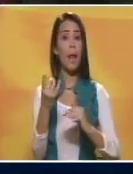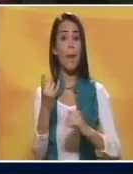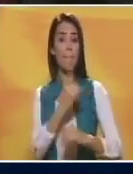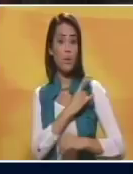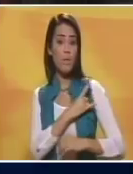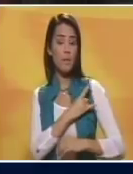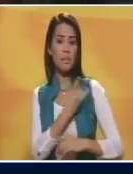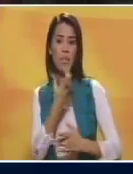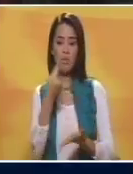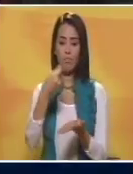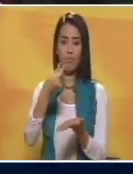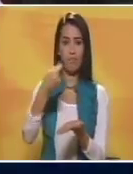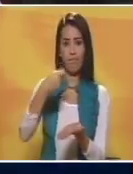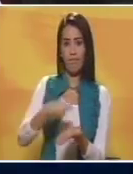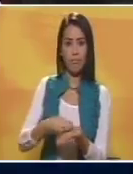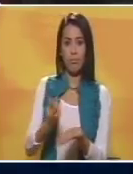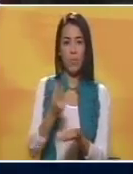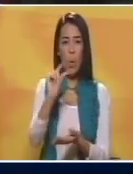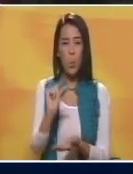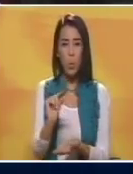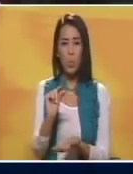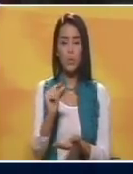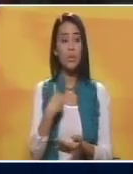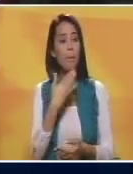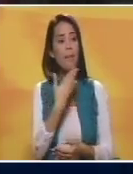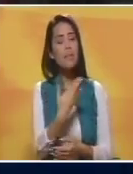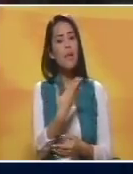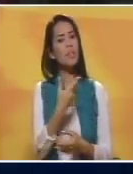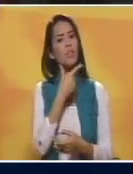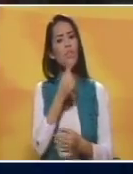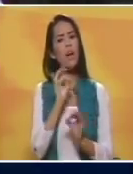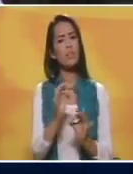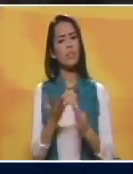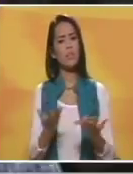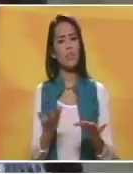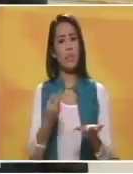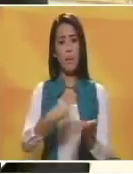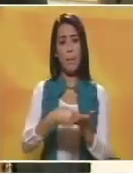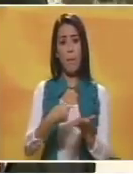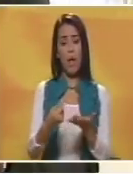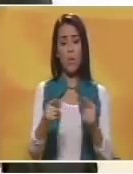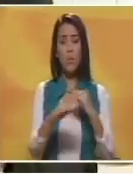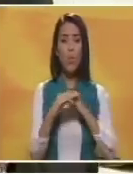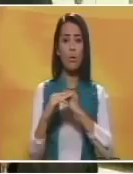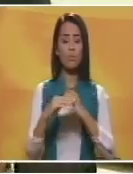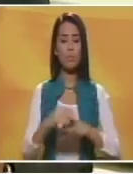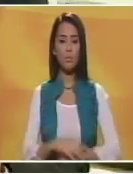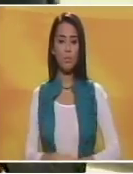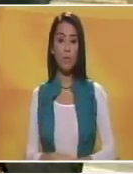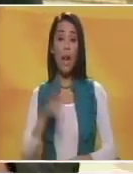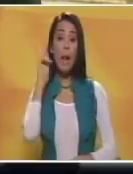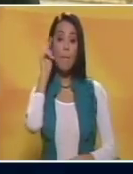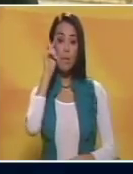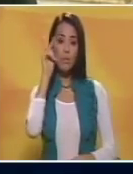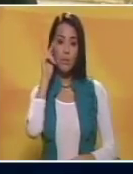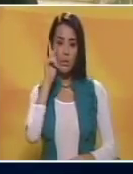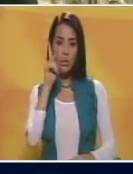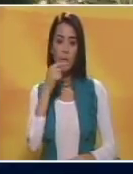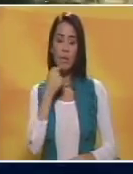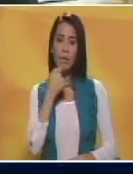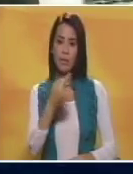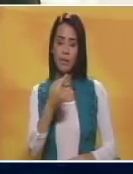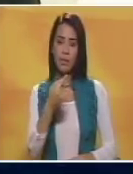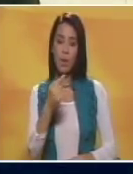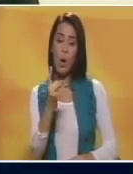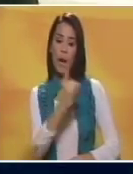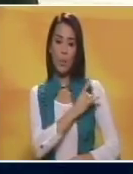ese sentido nosotros estamos pidiendo algo muy sencillo, que es la homologación de beneficios. Finalmente, el profesor Olmos señaló que en